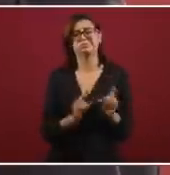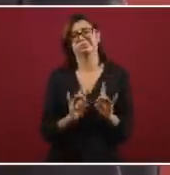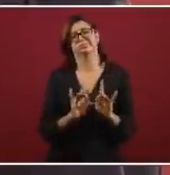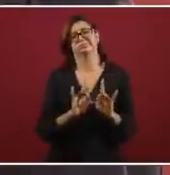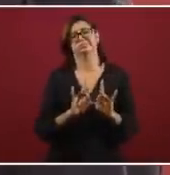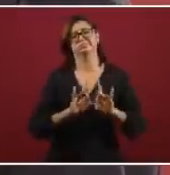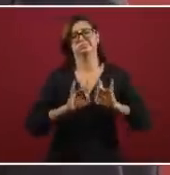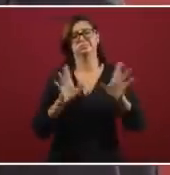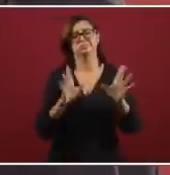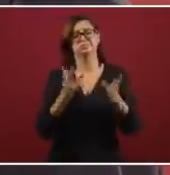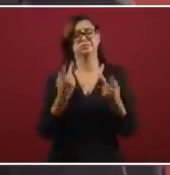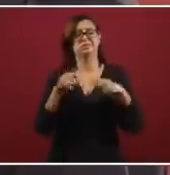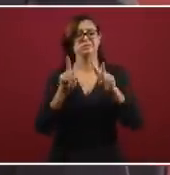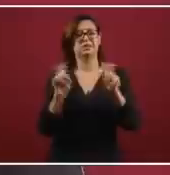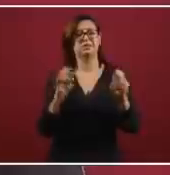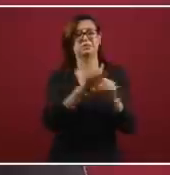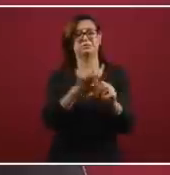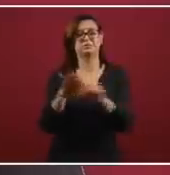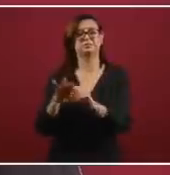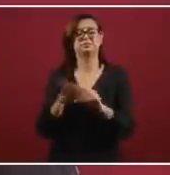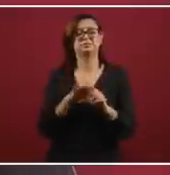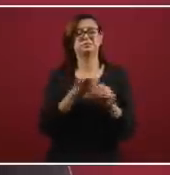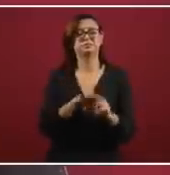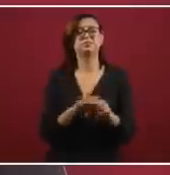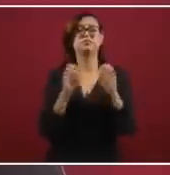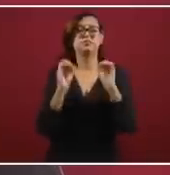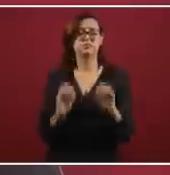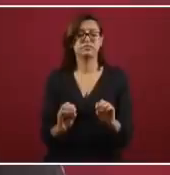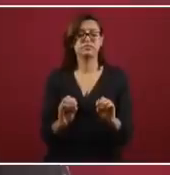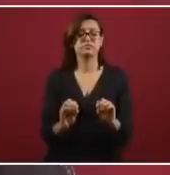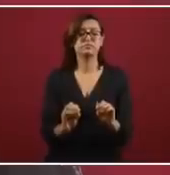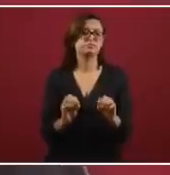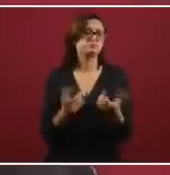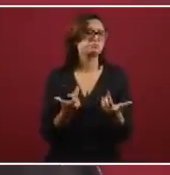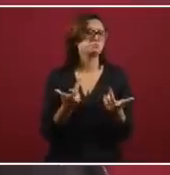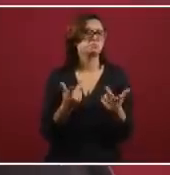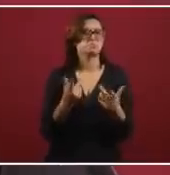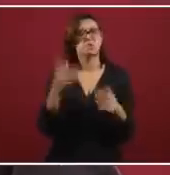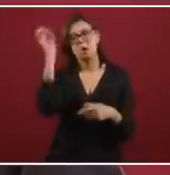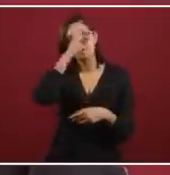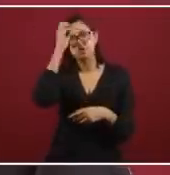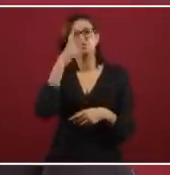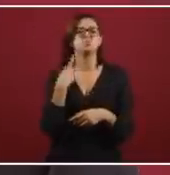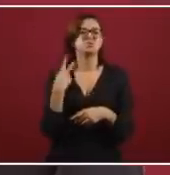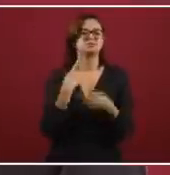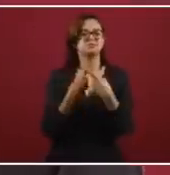cuestiones electorales o por diferencias políticas,